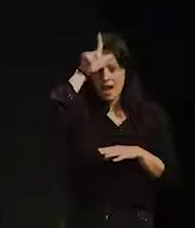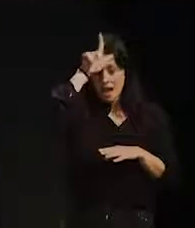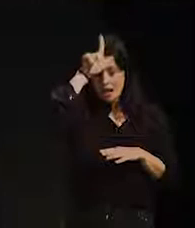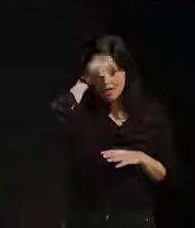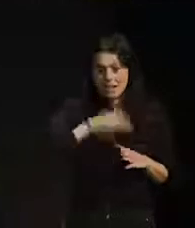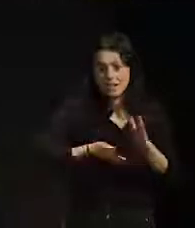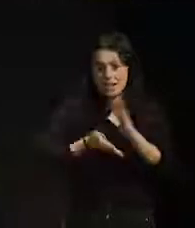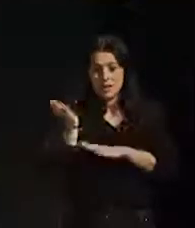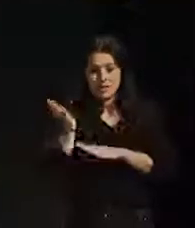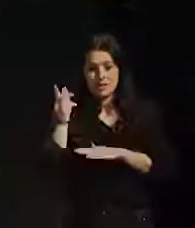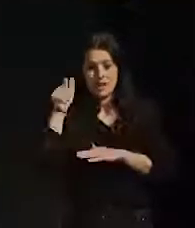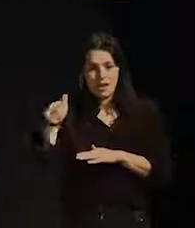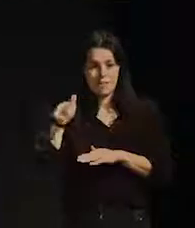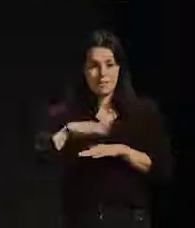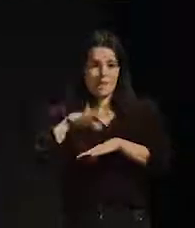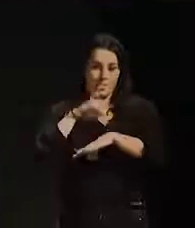la Cruz Roja.